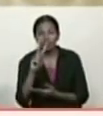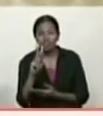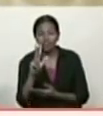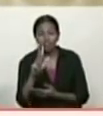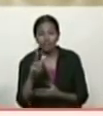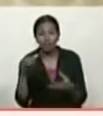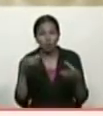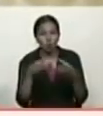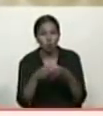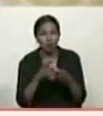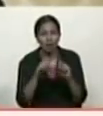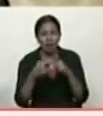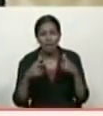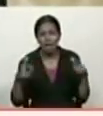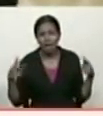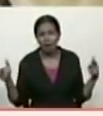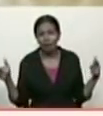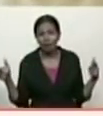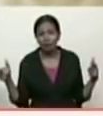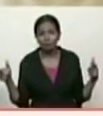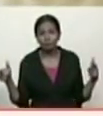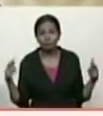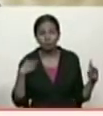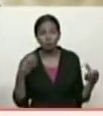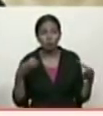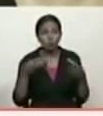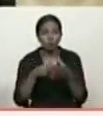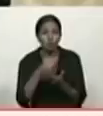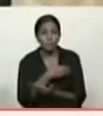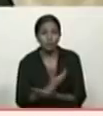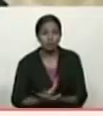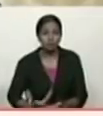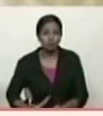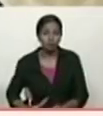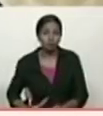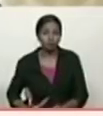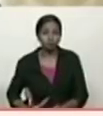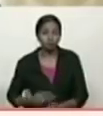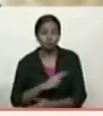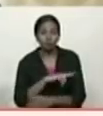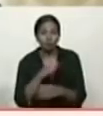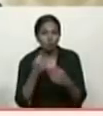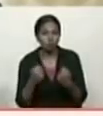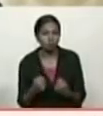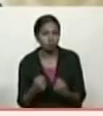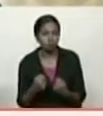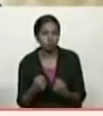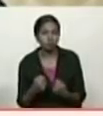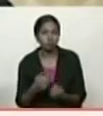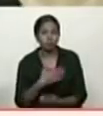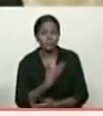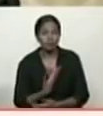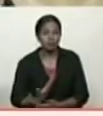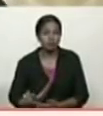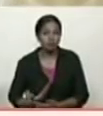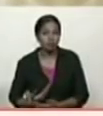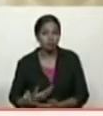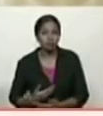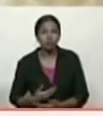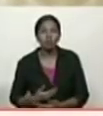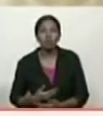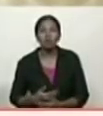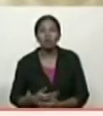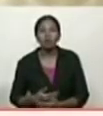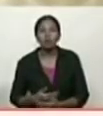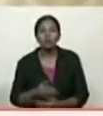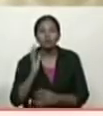largas reuniones. Ellos se han reunido con presidentes de poderes públicos, con la presidenta del Consejo Nacional Electoral.